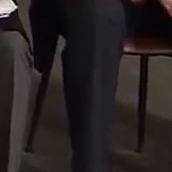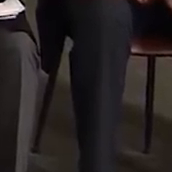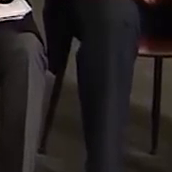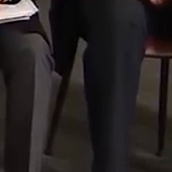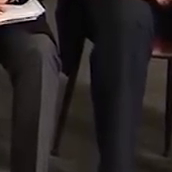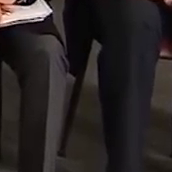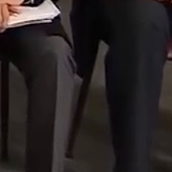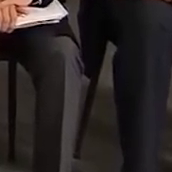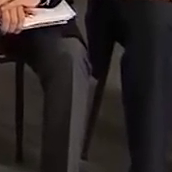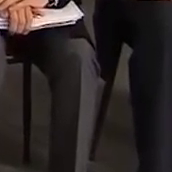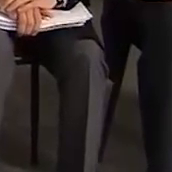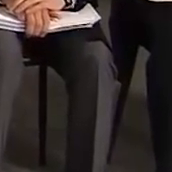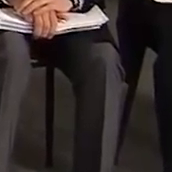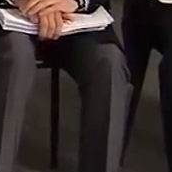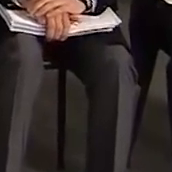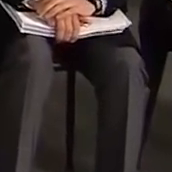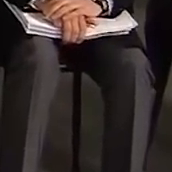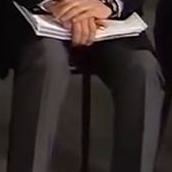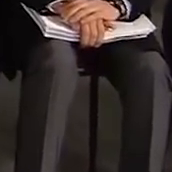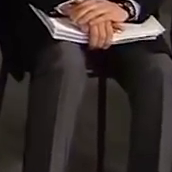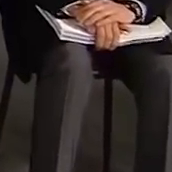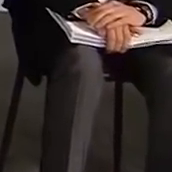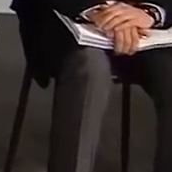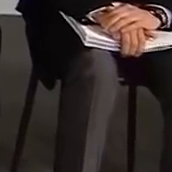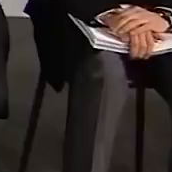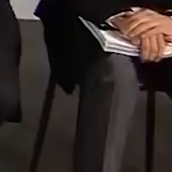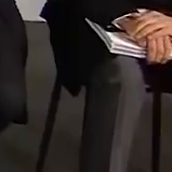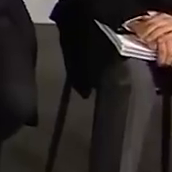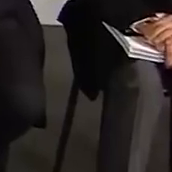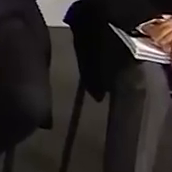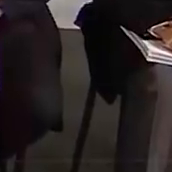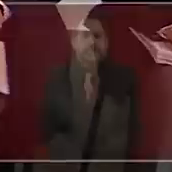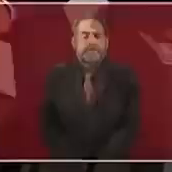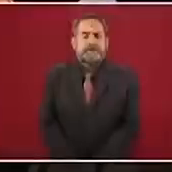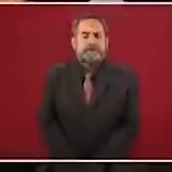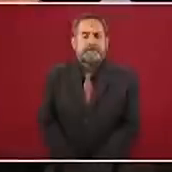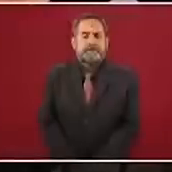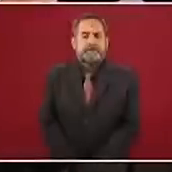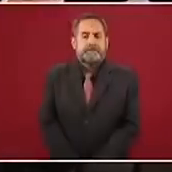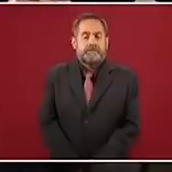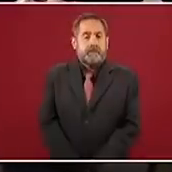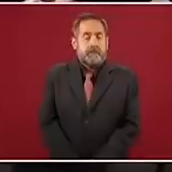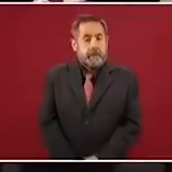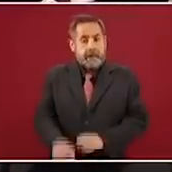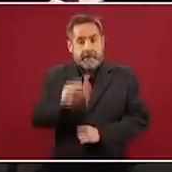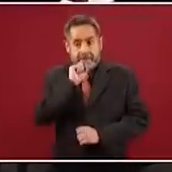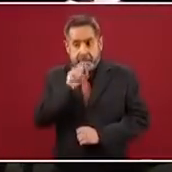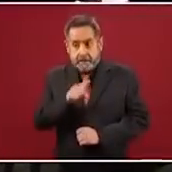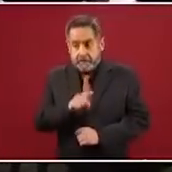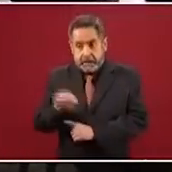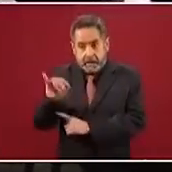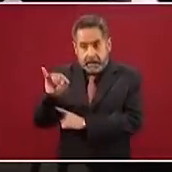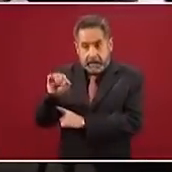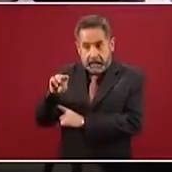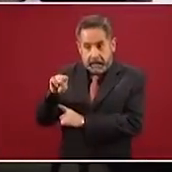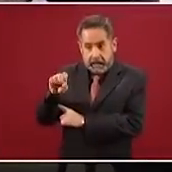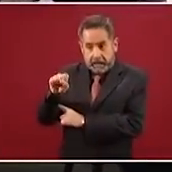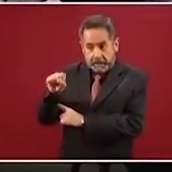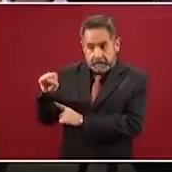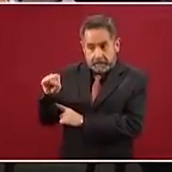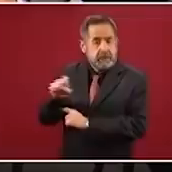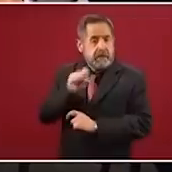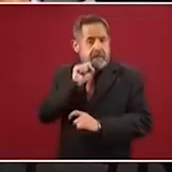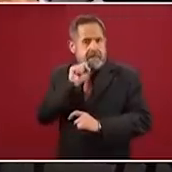800-767-8527. También el IMSS, la siguiente, por favor. Como hemos dicho, el IMSS, el Instituto Mexicano del Seguro